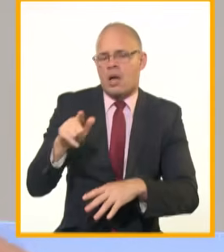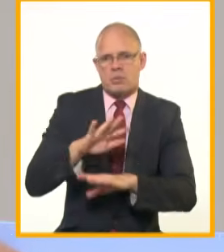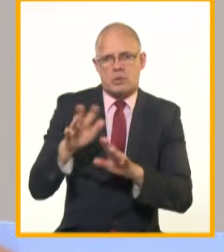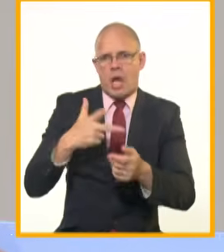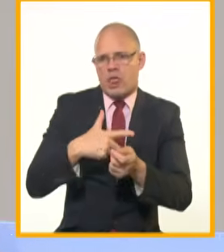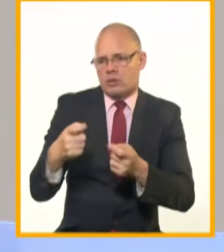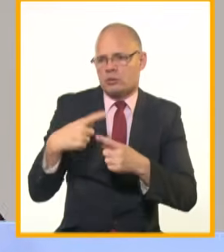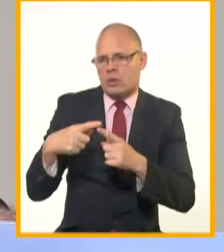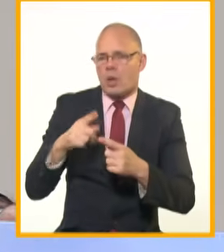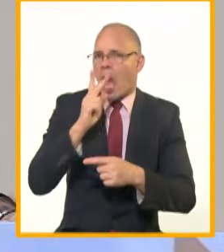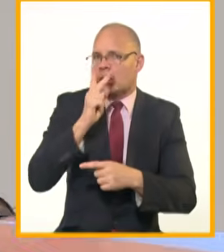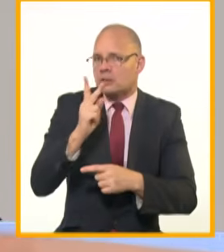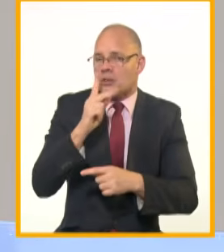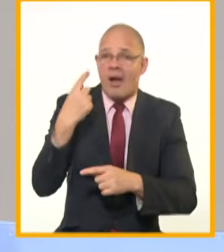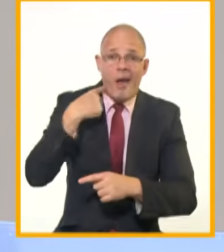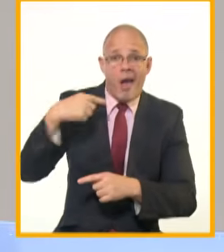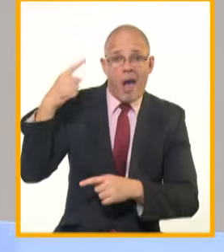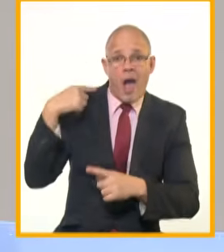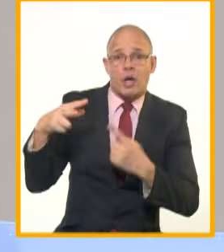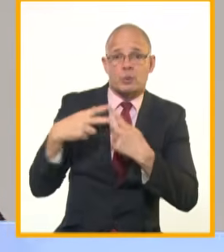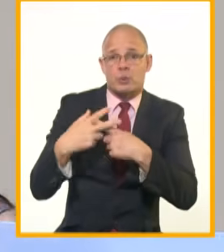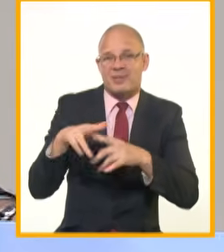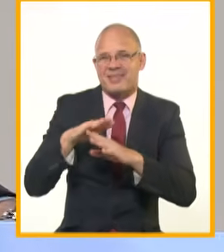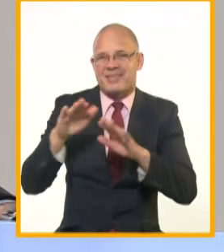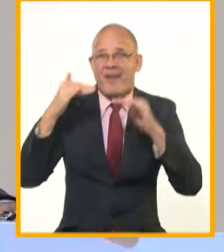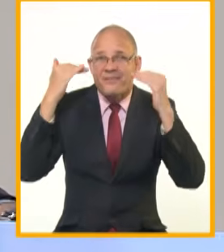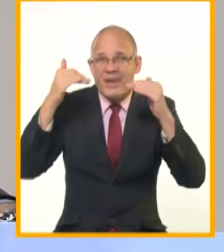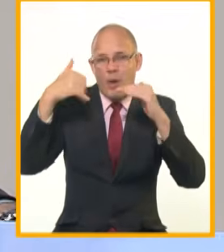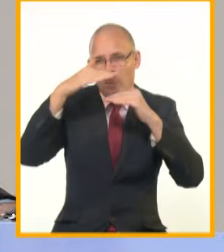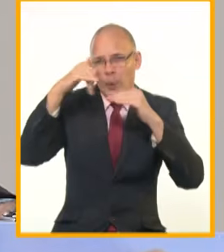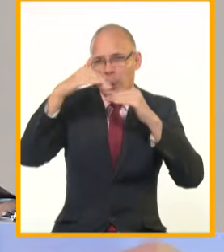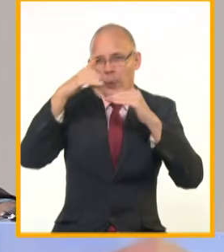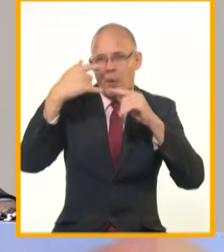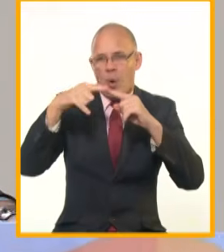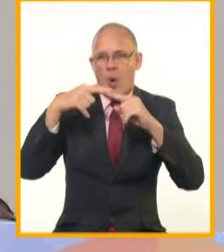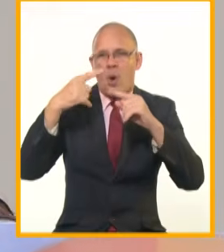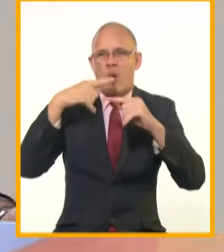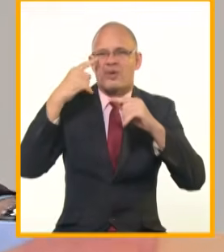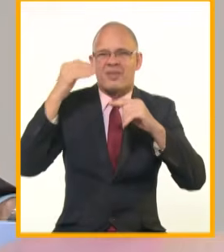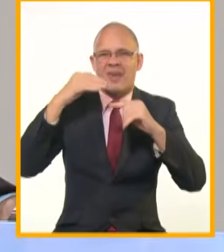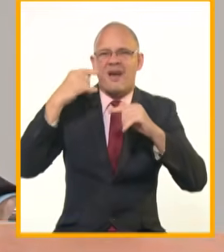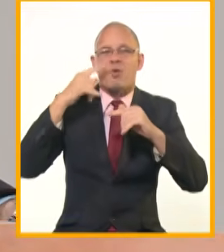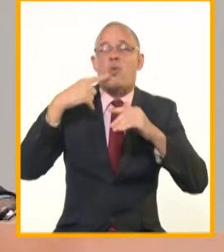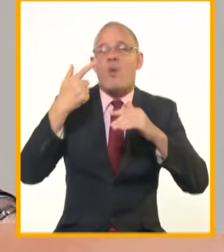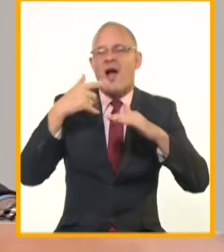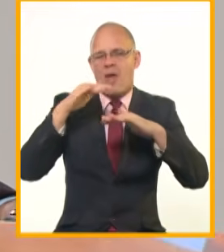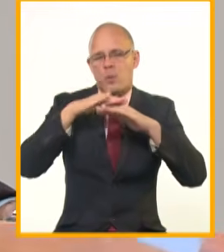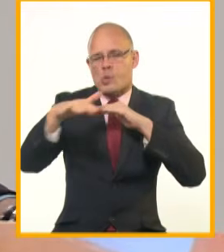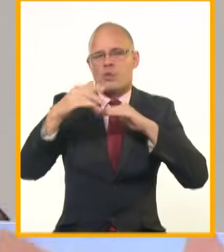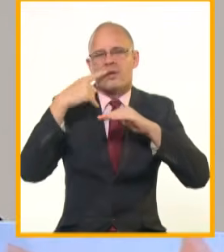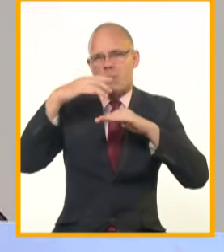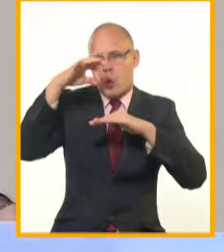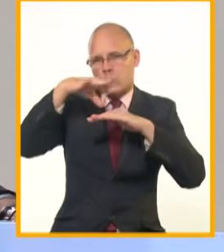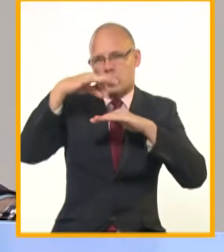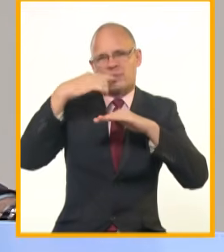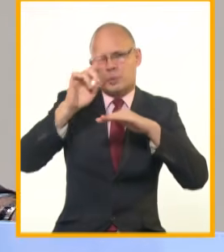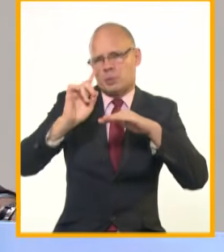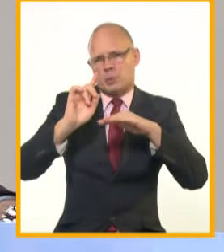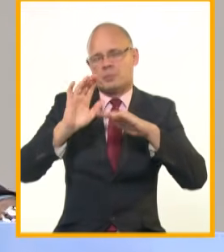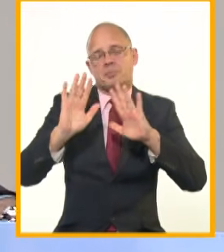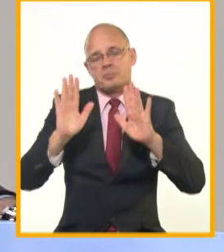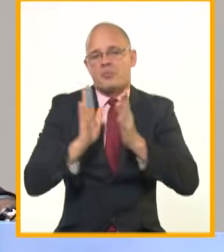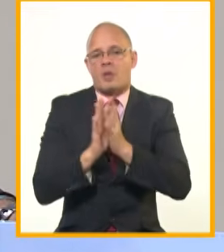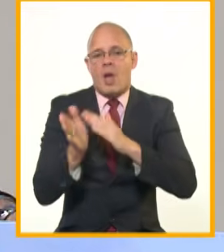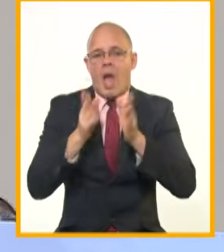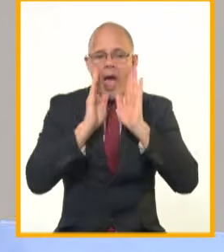dar mantenimiento el año pasado, se impermeabilizó totalmente, o sea, hay una atención hacia este tipo de instalación, a los hogares de ancianos, los hogares maternos,